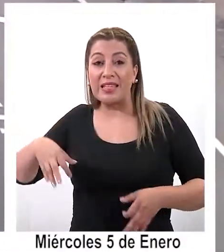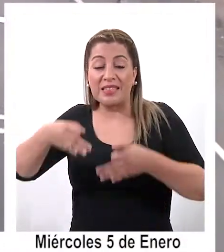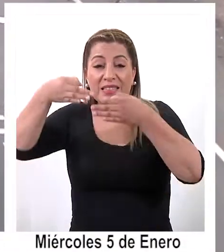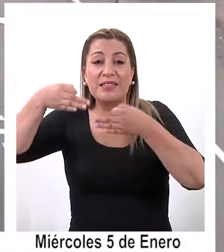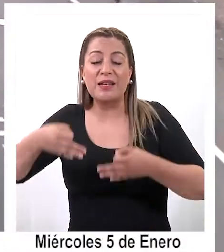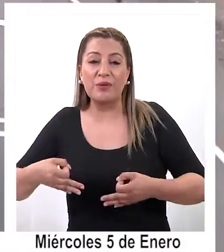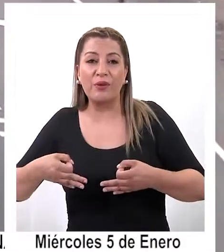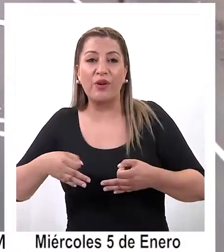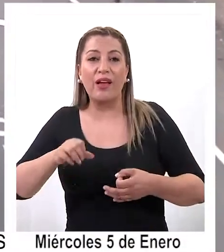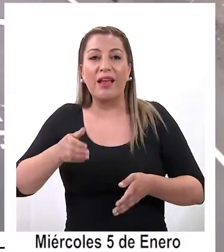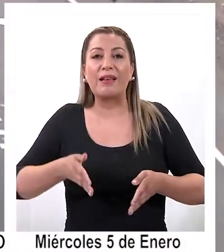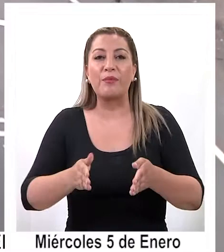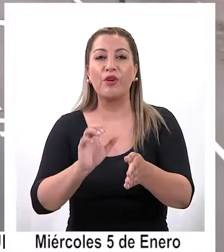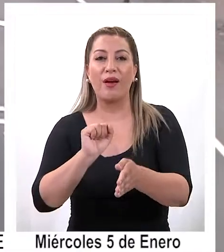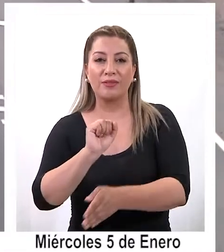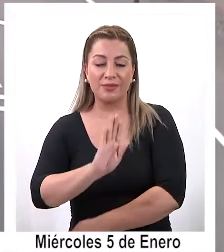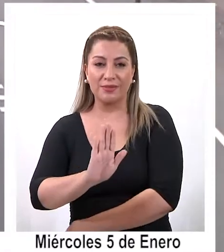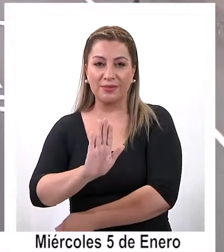la Ruta 5.